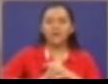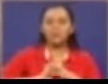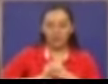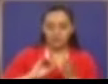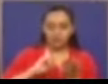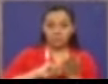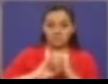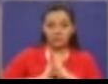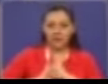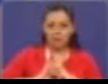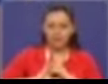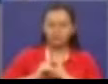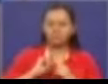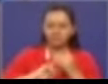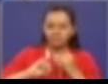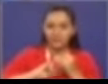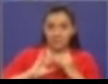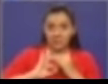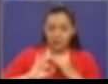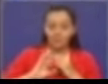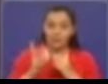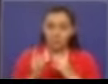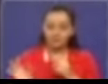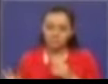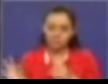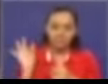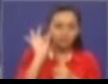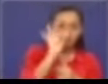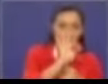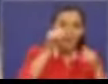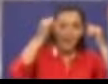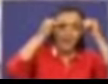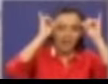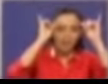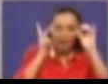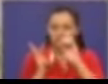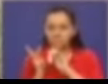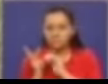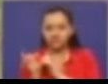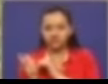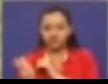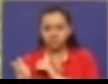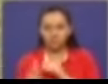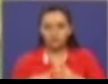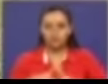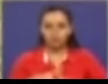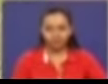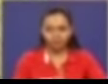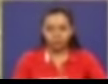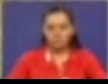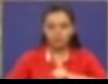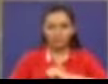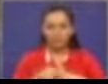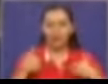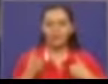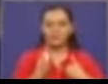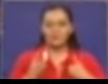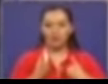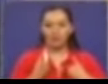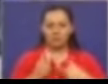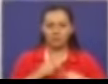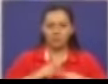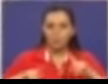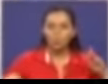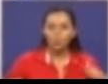las pajillas y con eso se insemina a las diferentes vacas. Si seguimos al ritmo que tenemos planificado, eso es otra